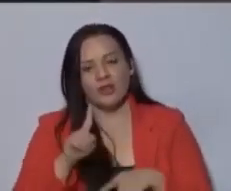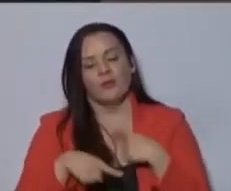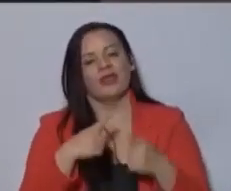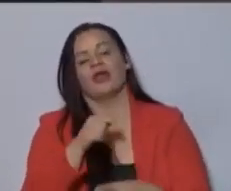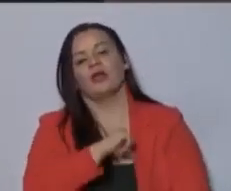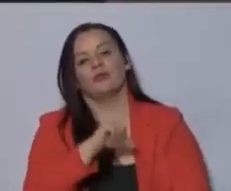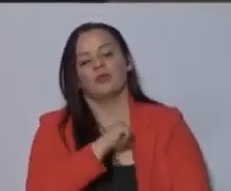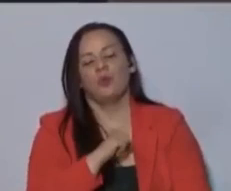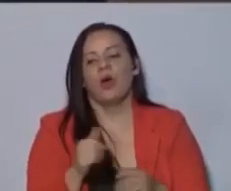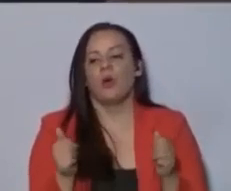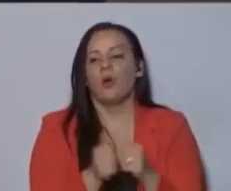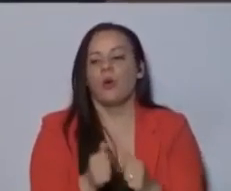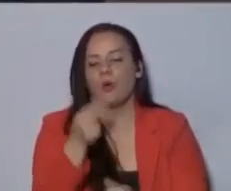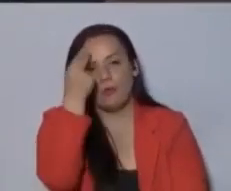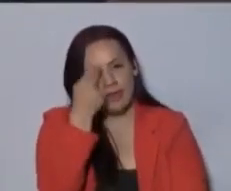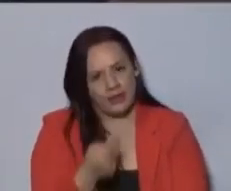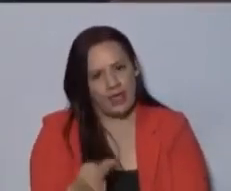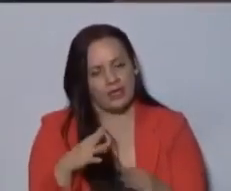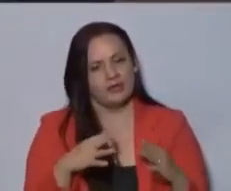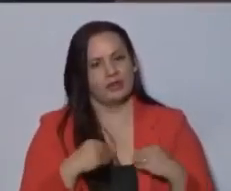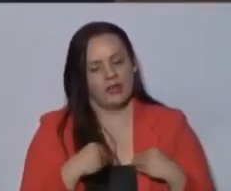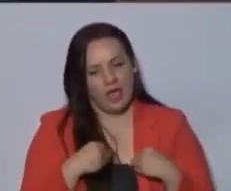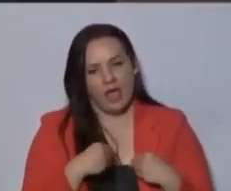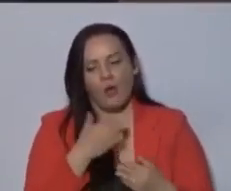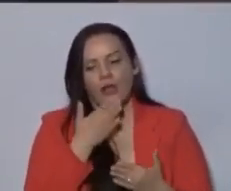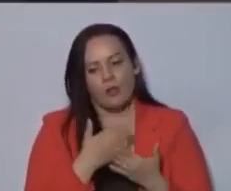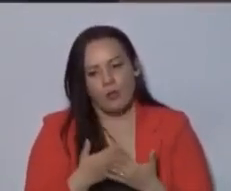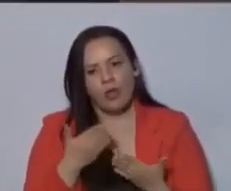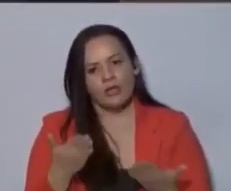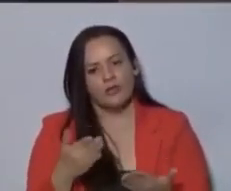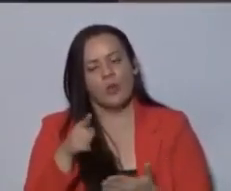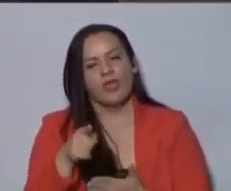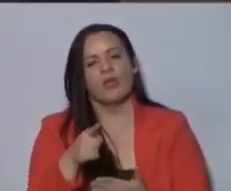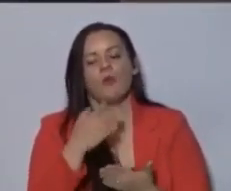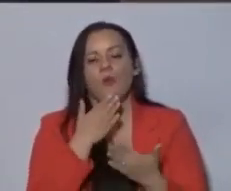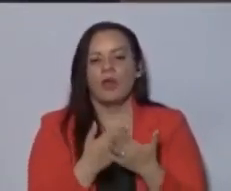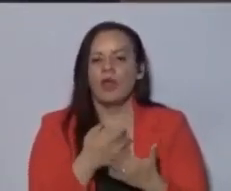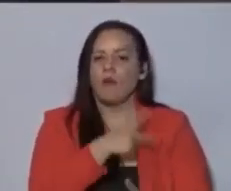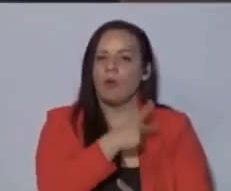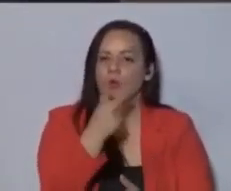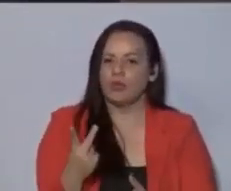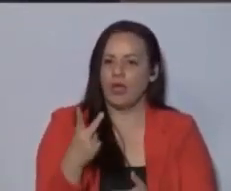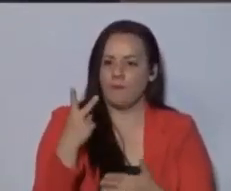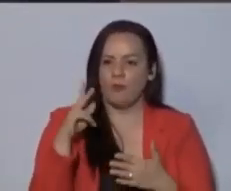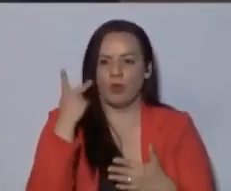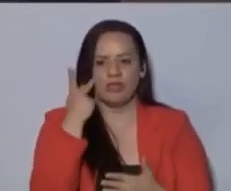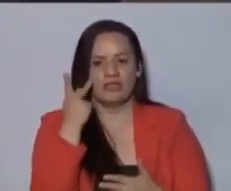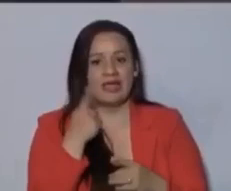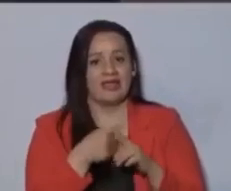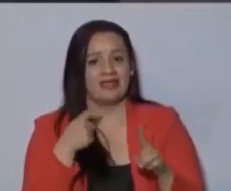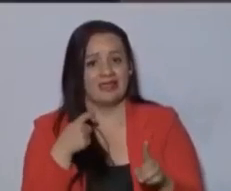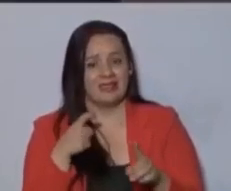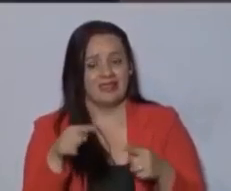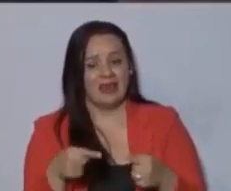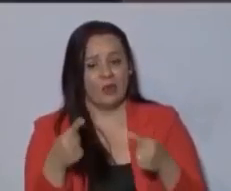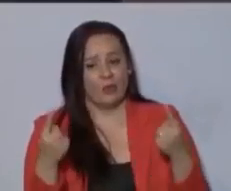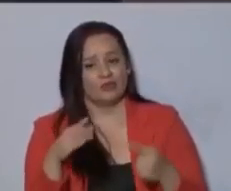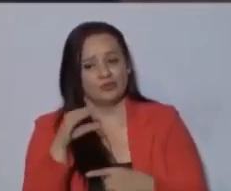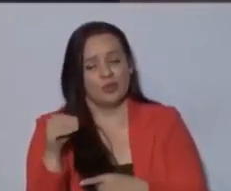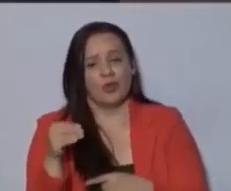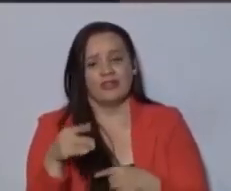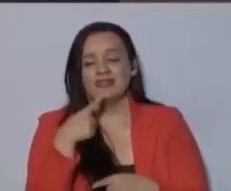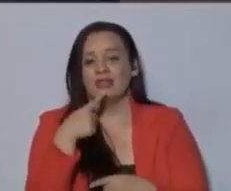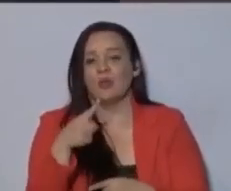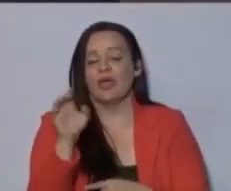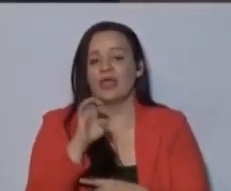con humildad y hubieran aceptado el gesto de buena voluntad política de la oposición cuando les dijo desde enero que les apoyaríamos los